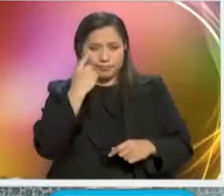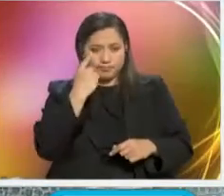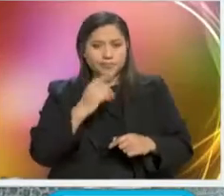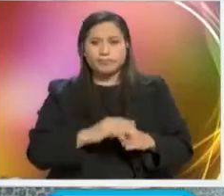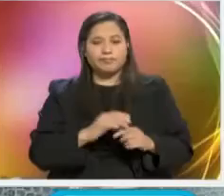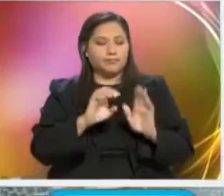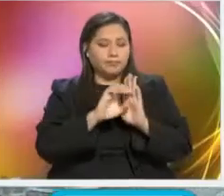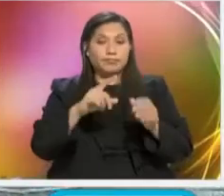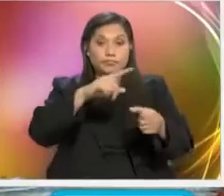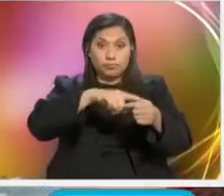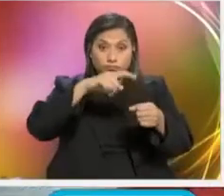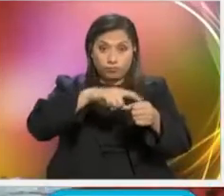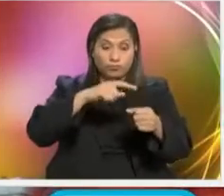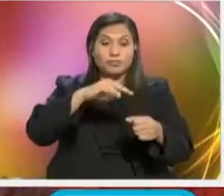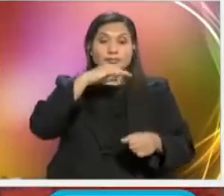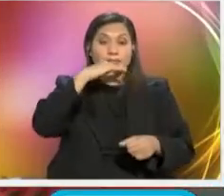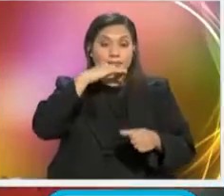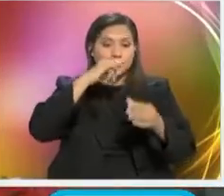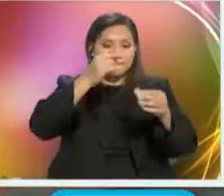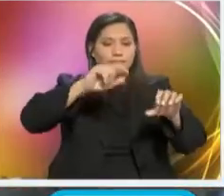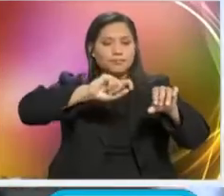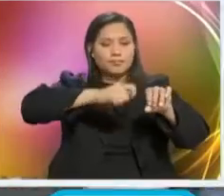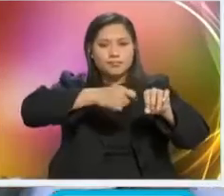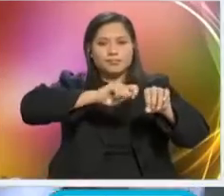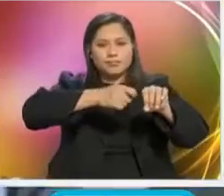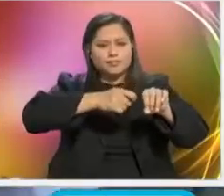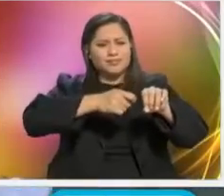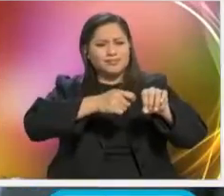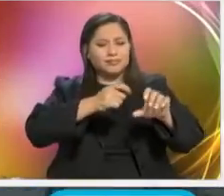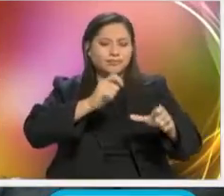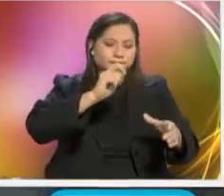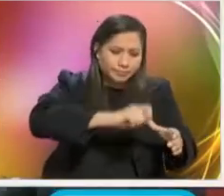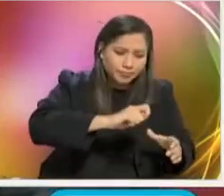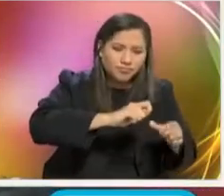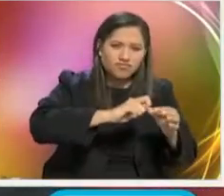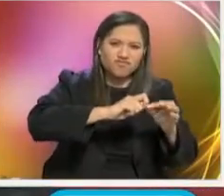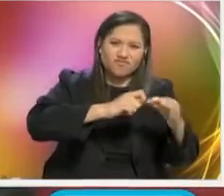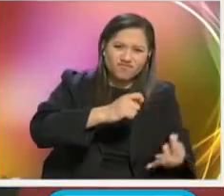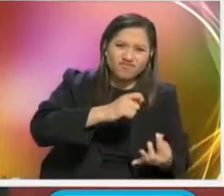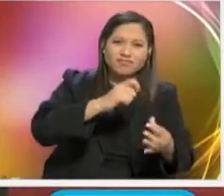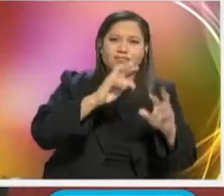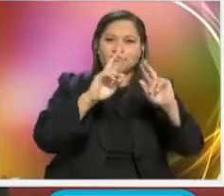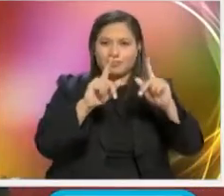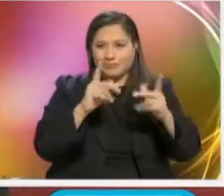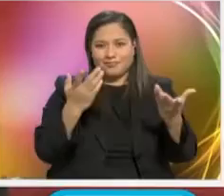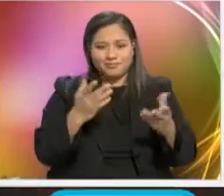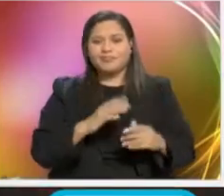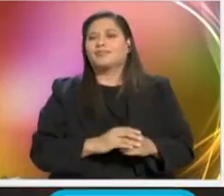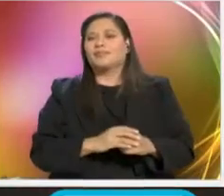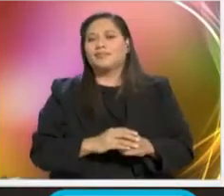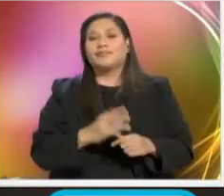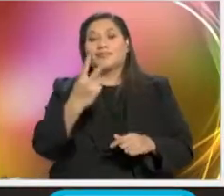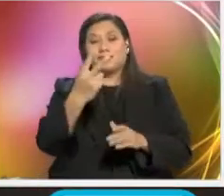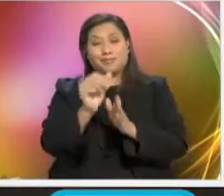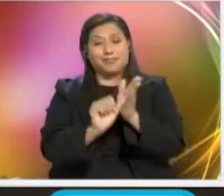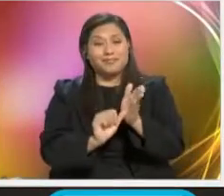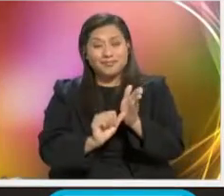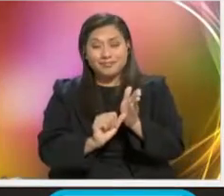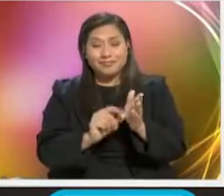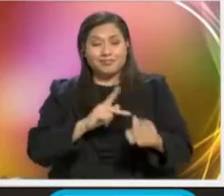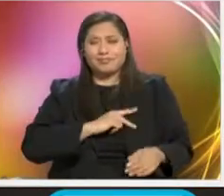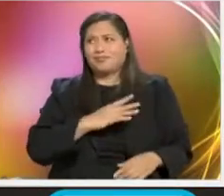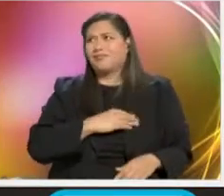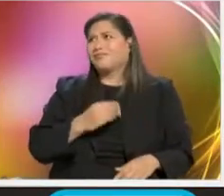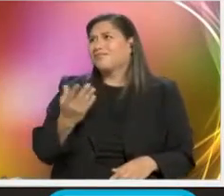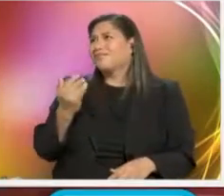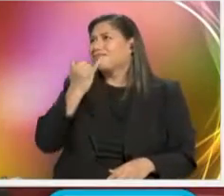si compro unos colores que con sacarle la punta se están rompiendo a cada rato, cuando llegan, no sé, en 2 meses, mi hijo va a decir,